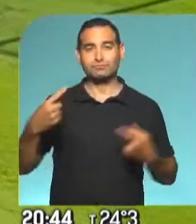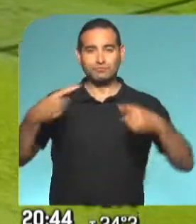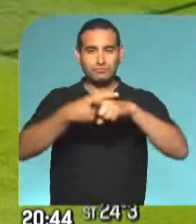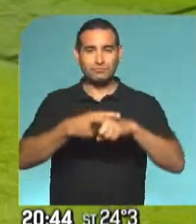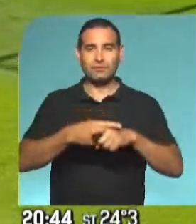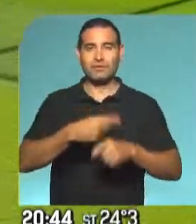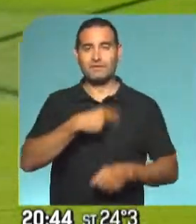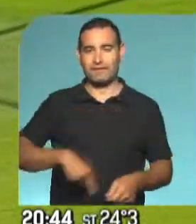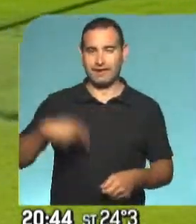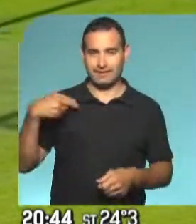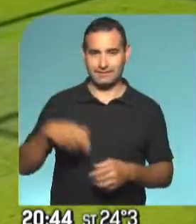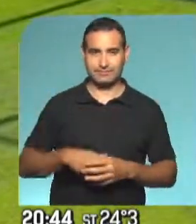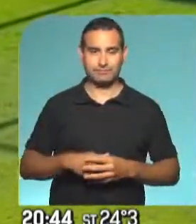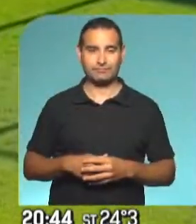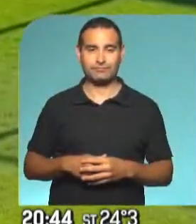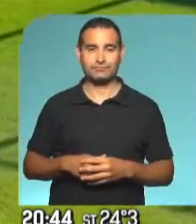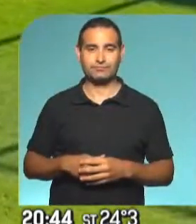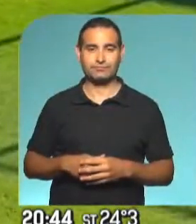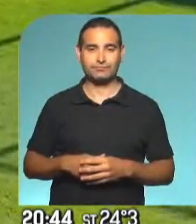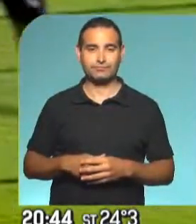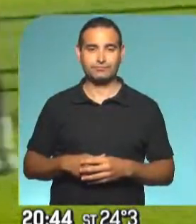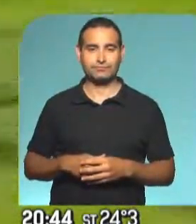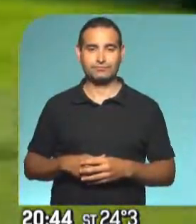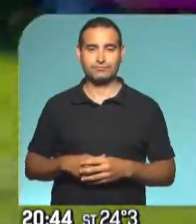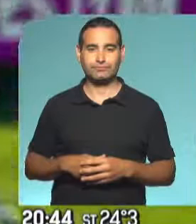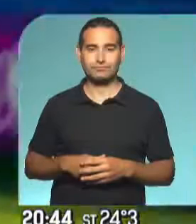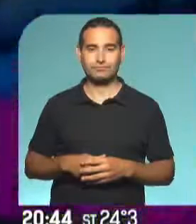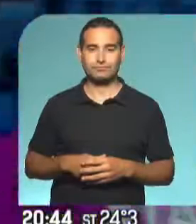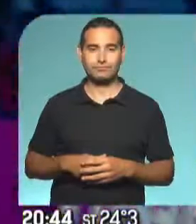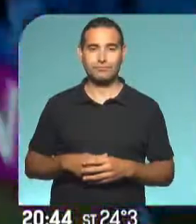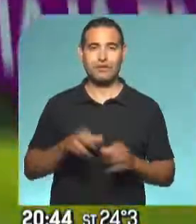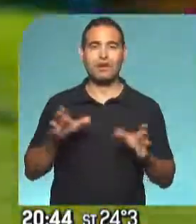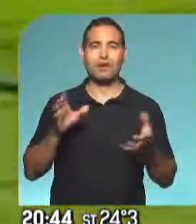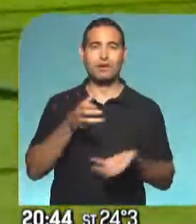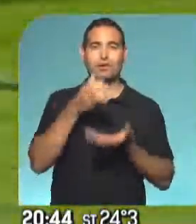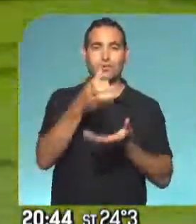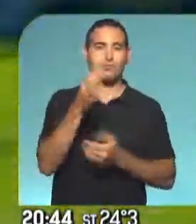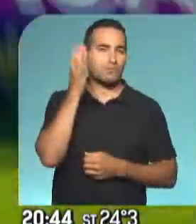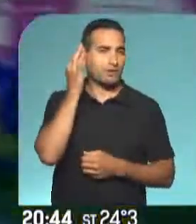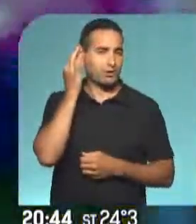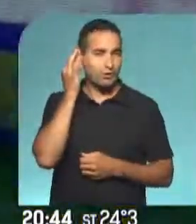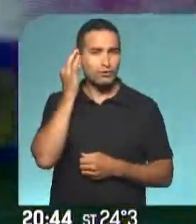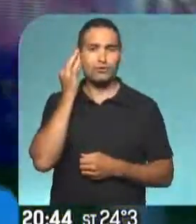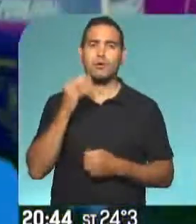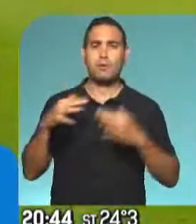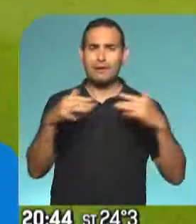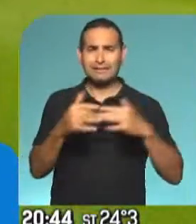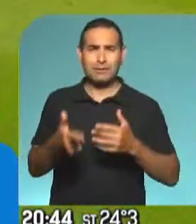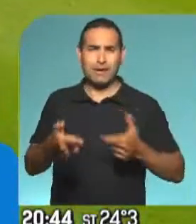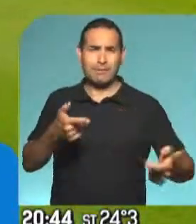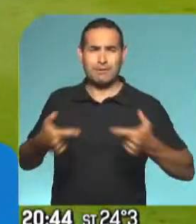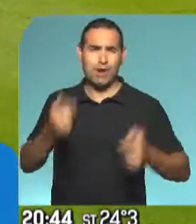Vélez Arfield. Esto tiene que ver con la complementación de la Copa Diego Maradona, partido plagado de